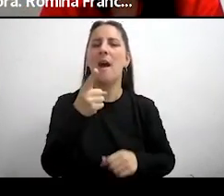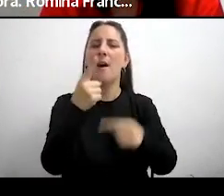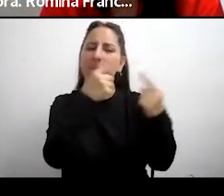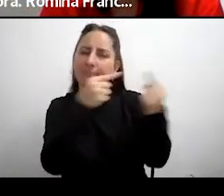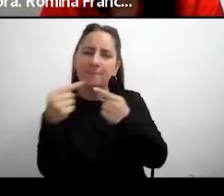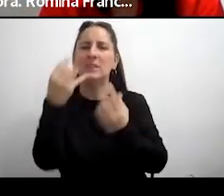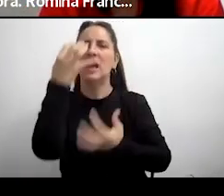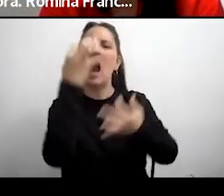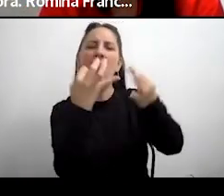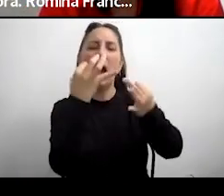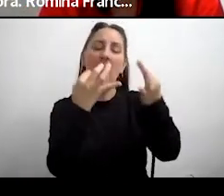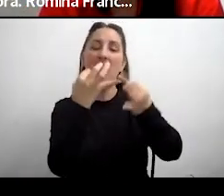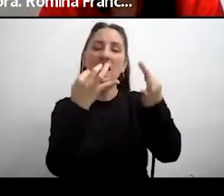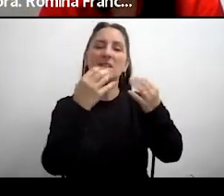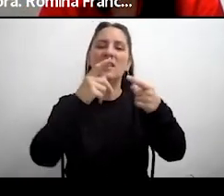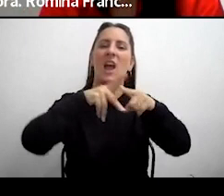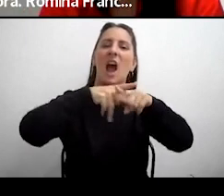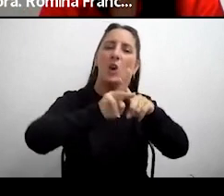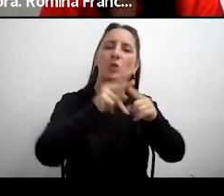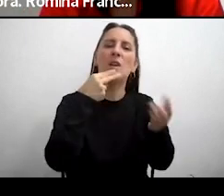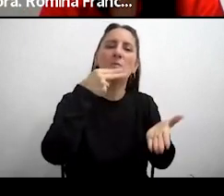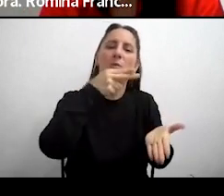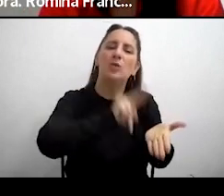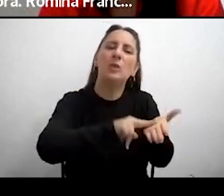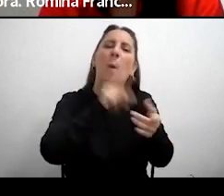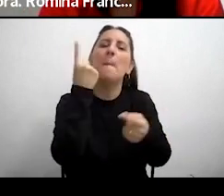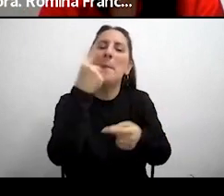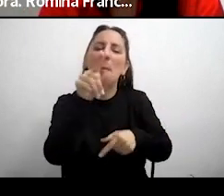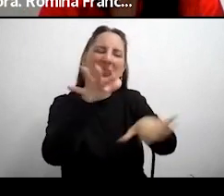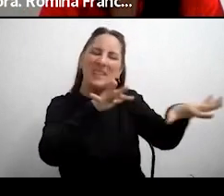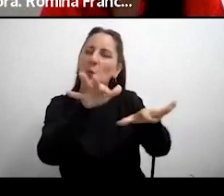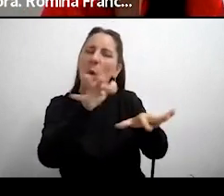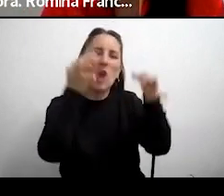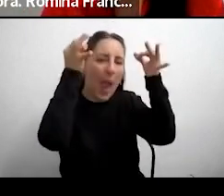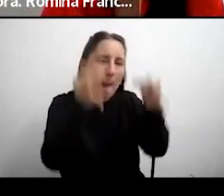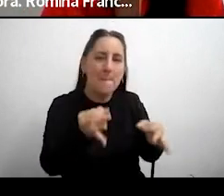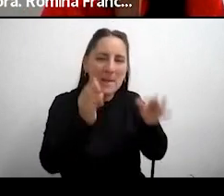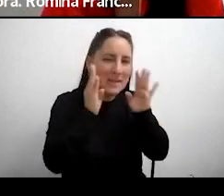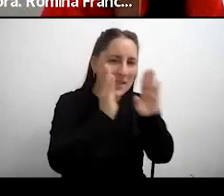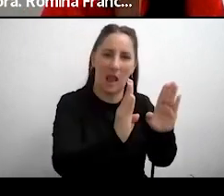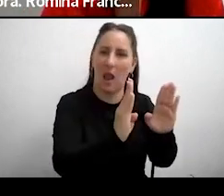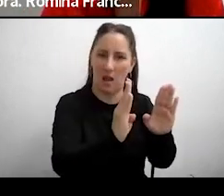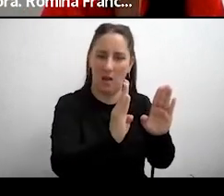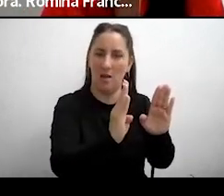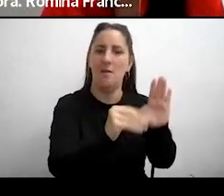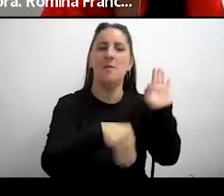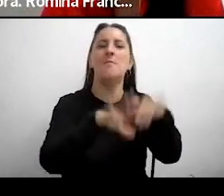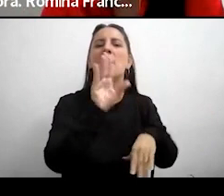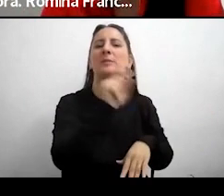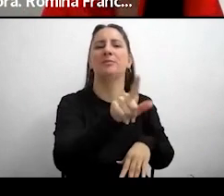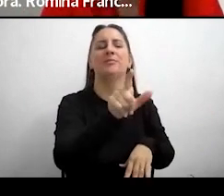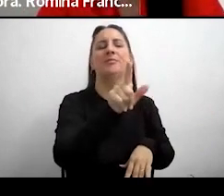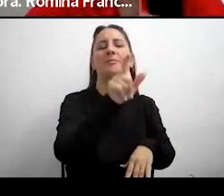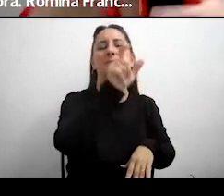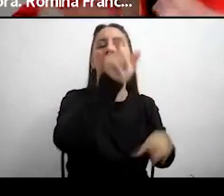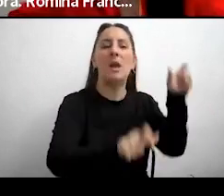ajuste impositivo, pero son para casos muy puntuales que solamente va a aplicar para sujetos